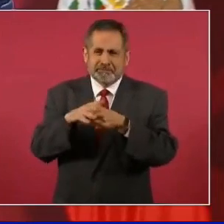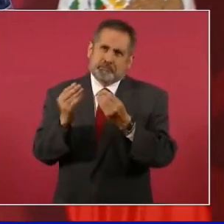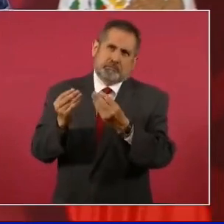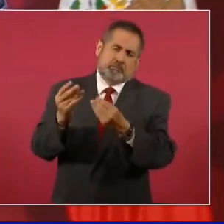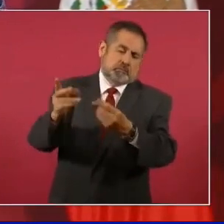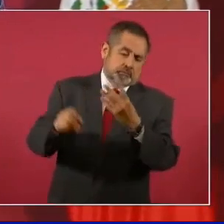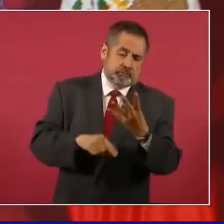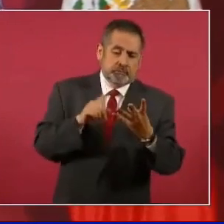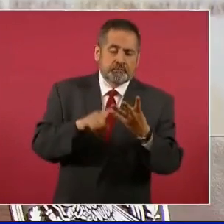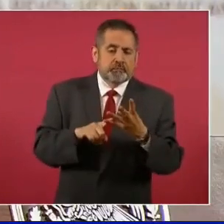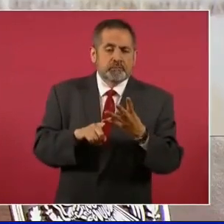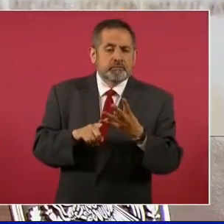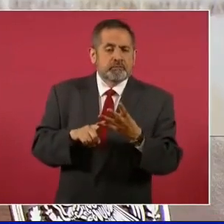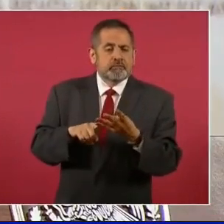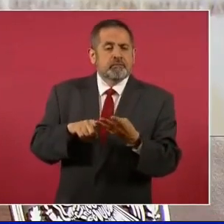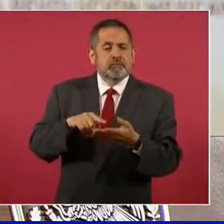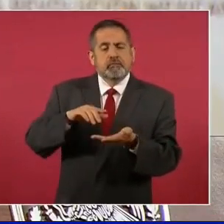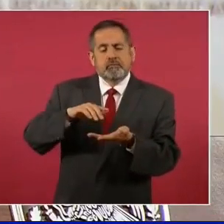muchos regidores